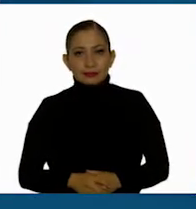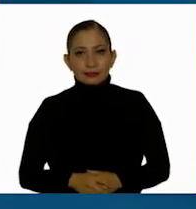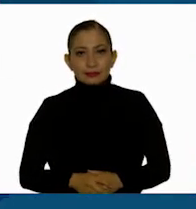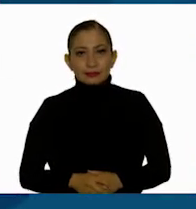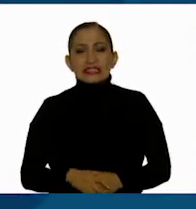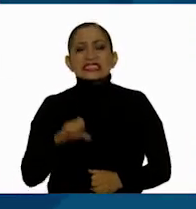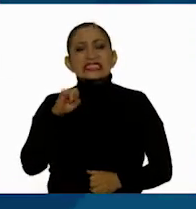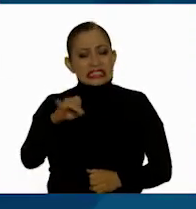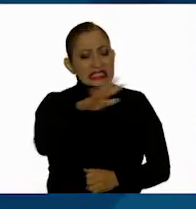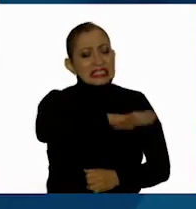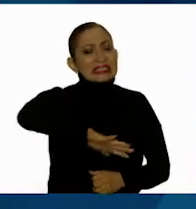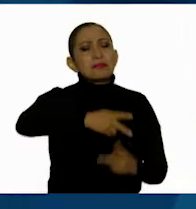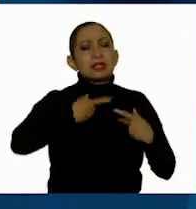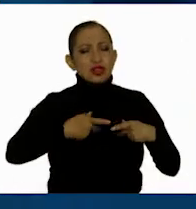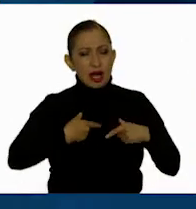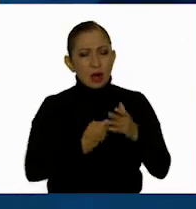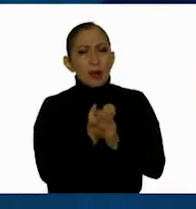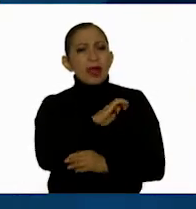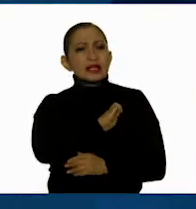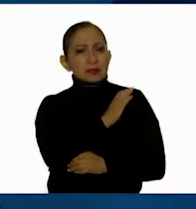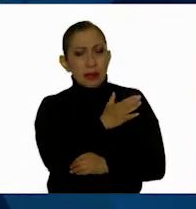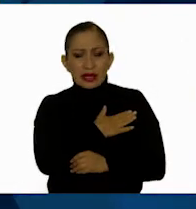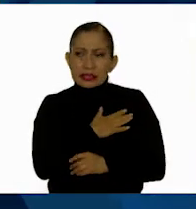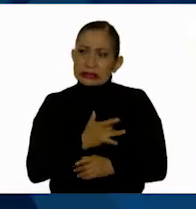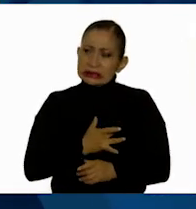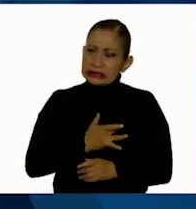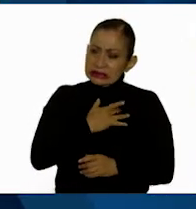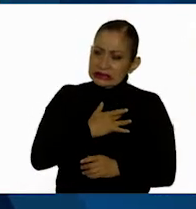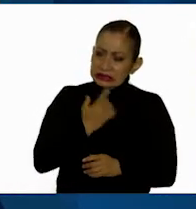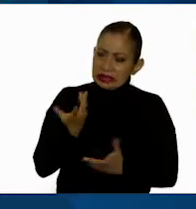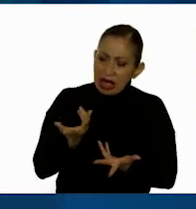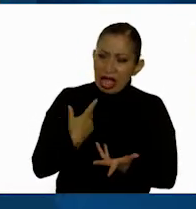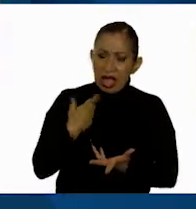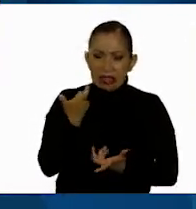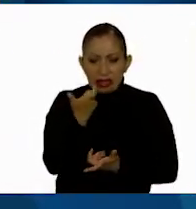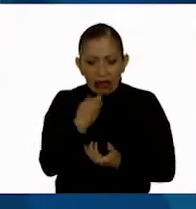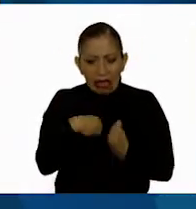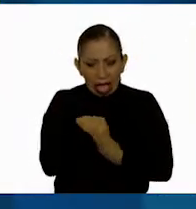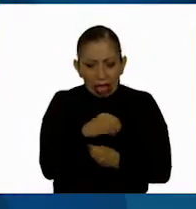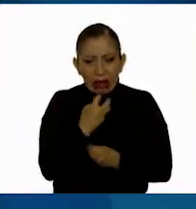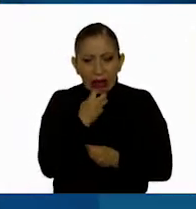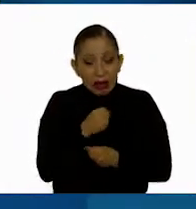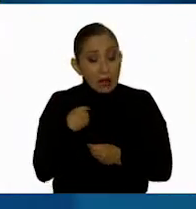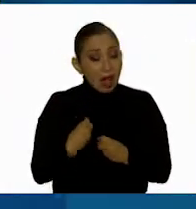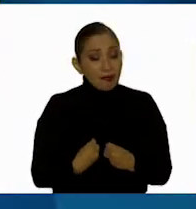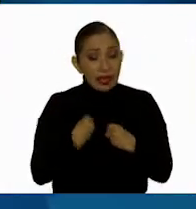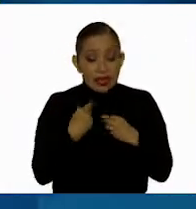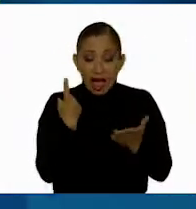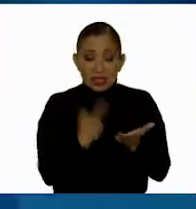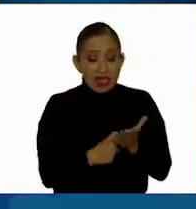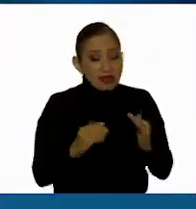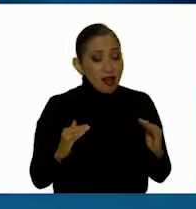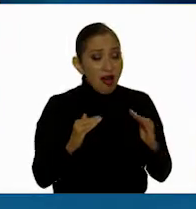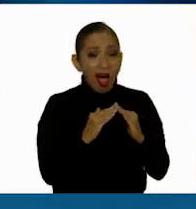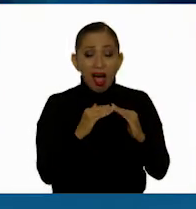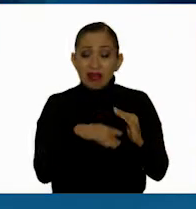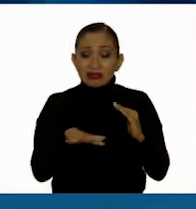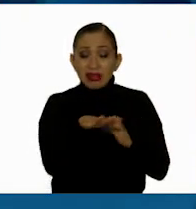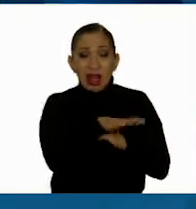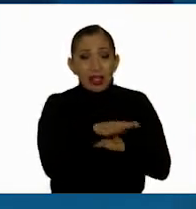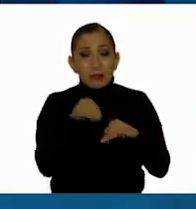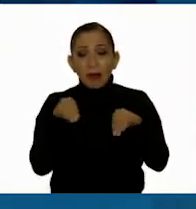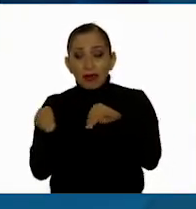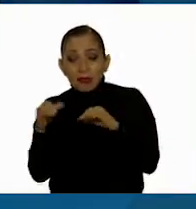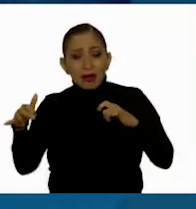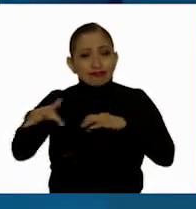Y aunque la sociedad novohispana comienza a resentirlo, el ritmo de los días se mantiene al interior de las casas y también en el